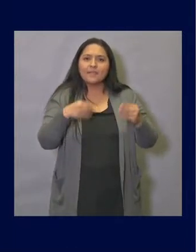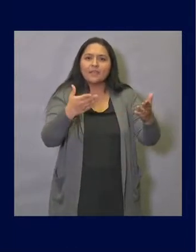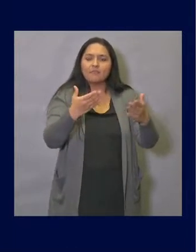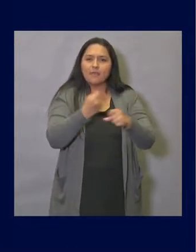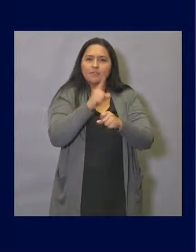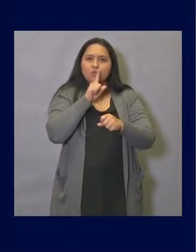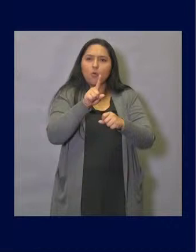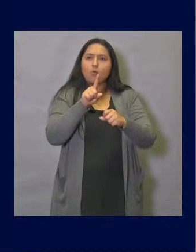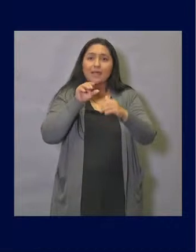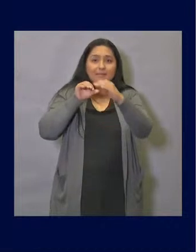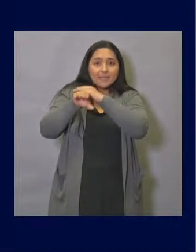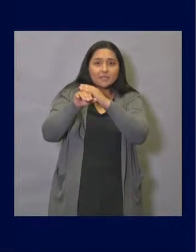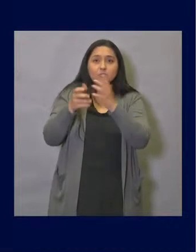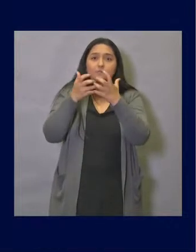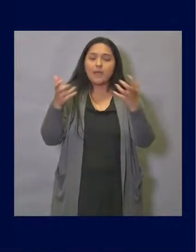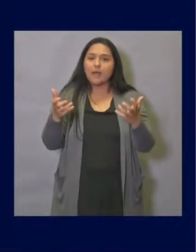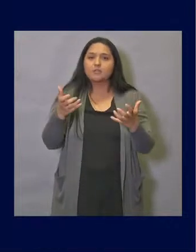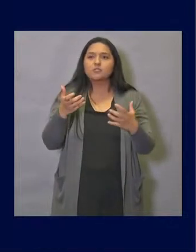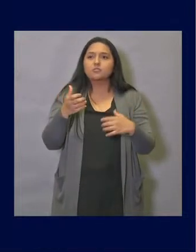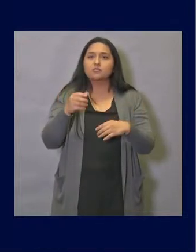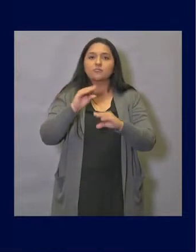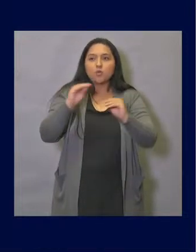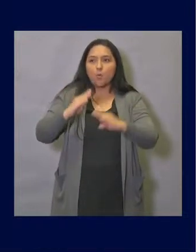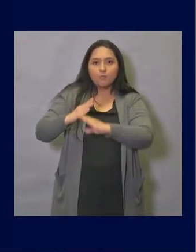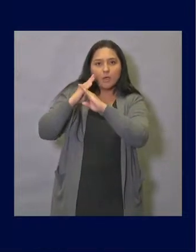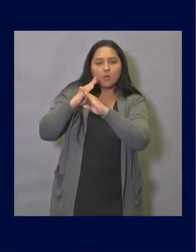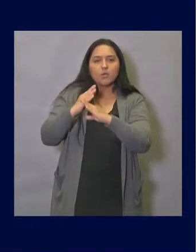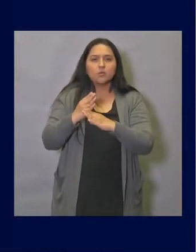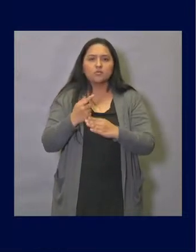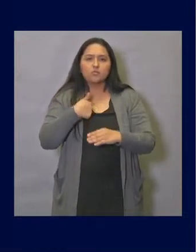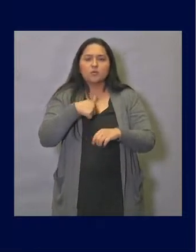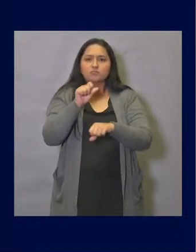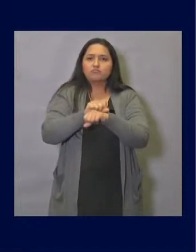sin ningún tipo de barreras. Next slide, please.